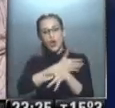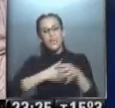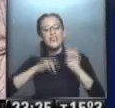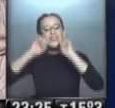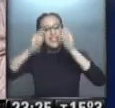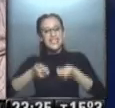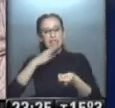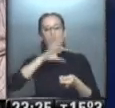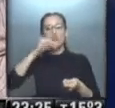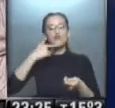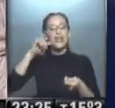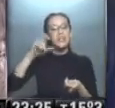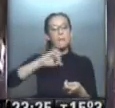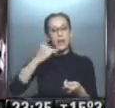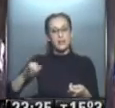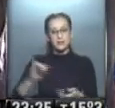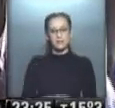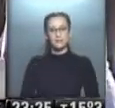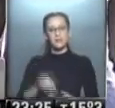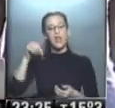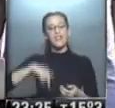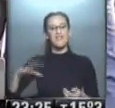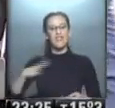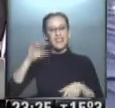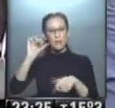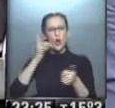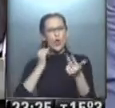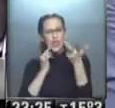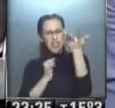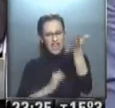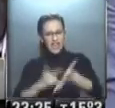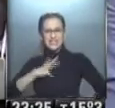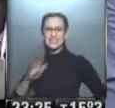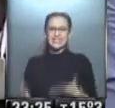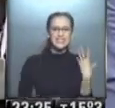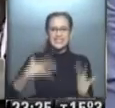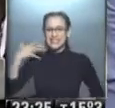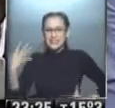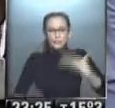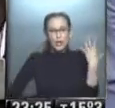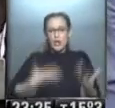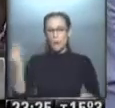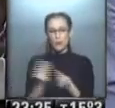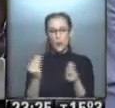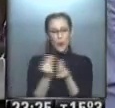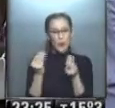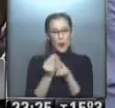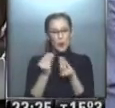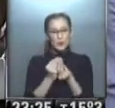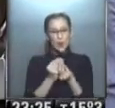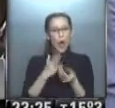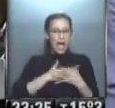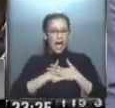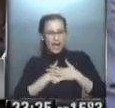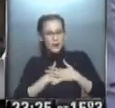visitaron José Cepaz. En estos días que faltan, tanta emoción, tanto afecto que ustedes me hacen llegar,